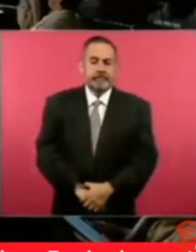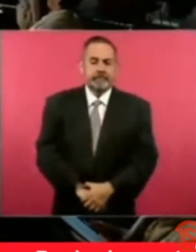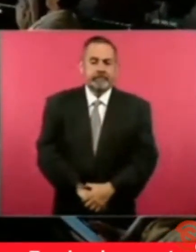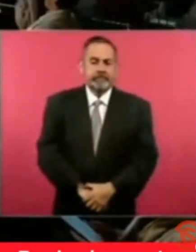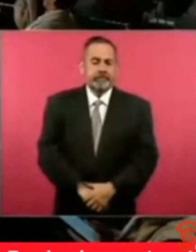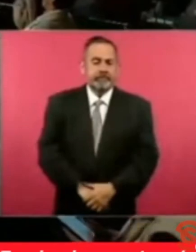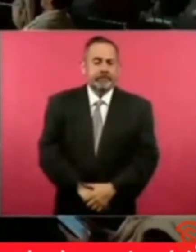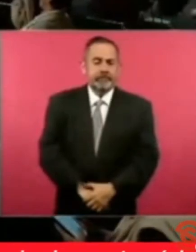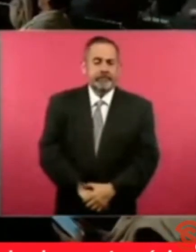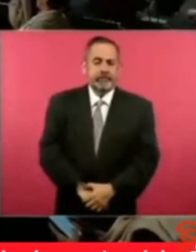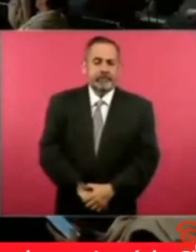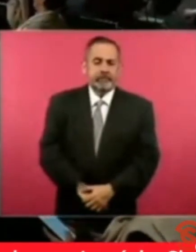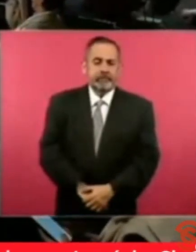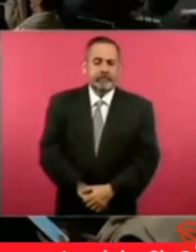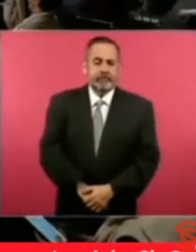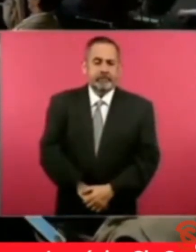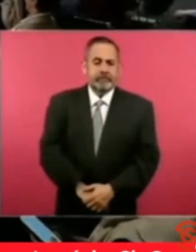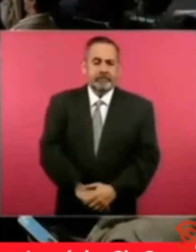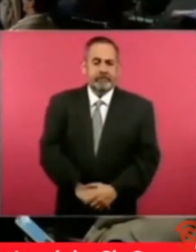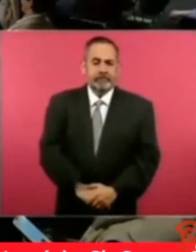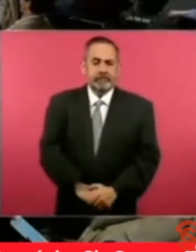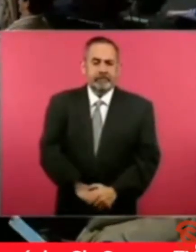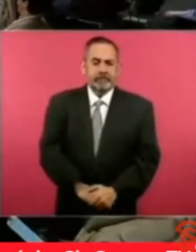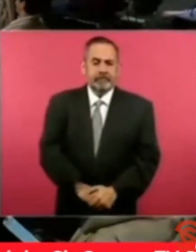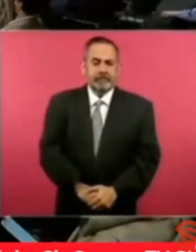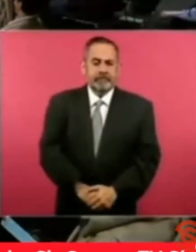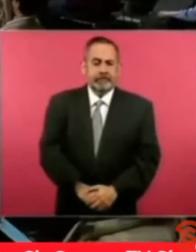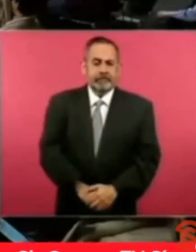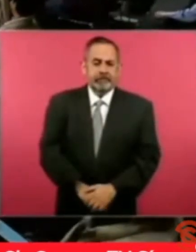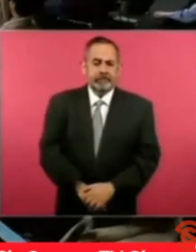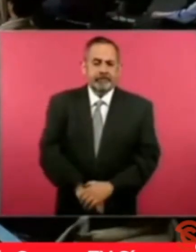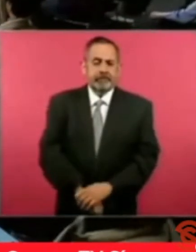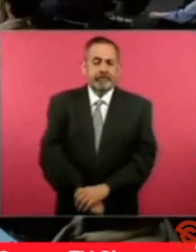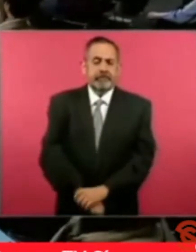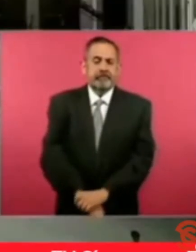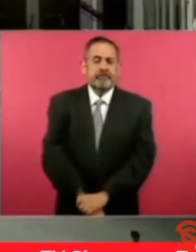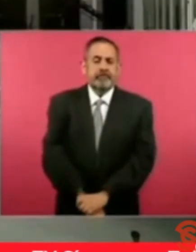No. Una supuesta destitución por un